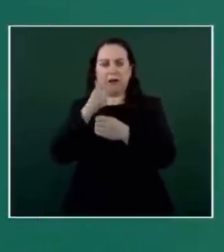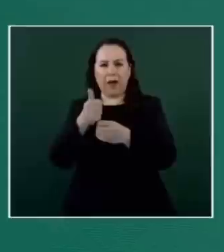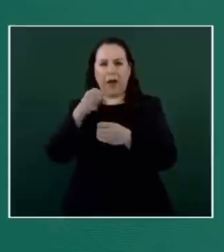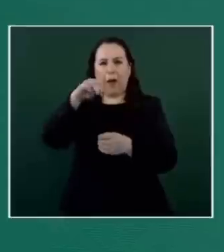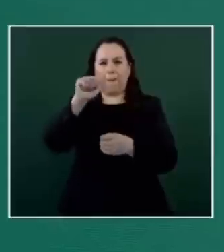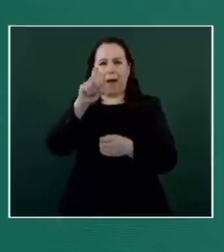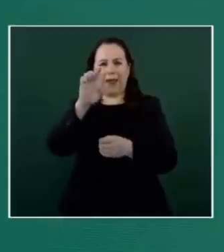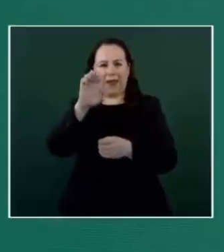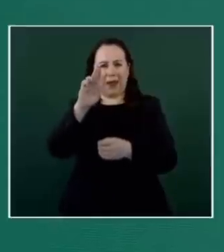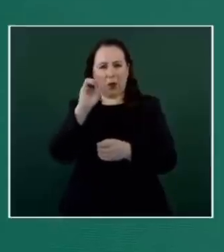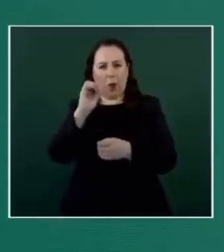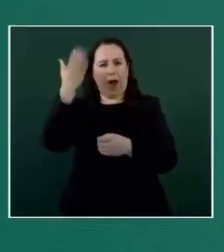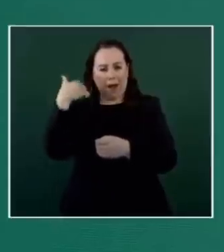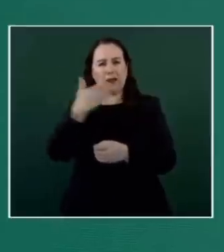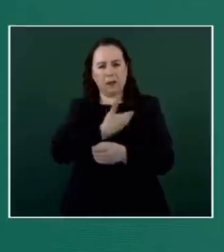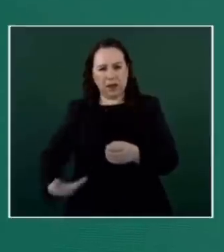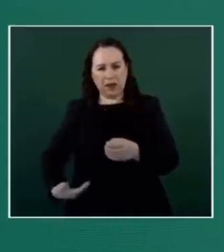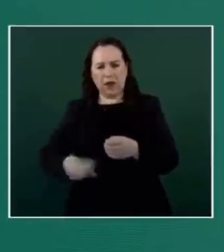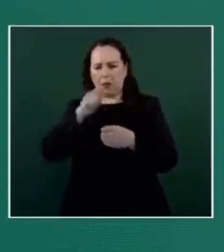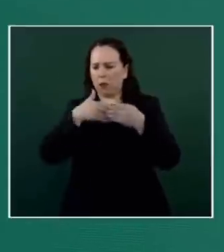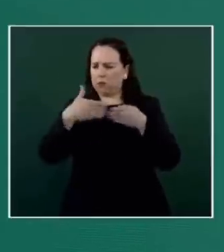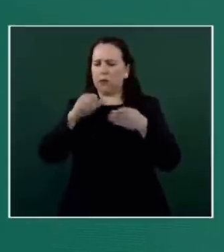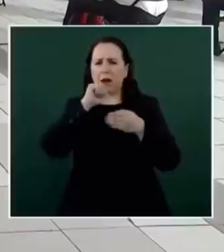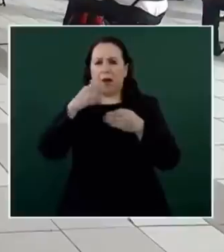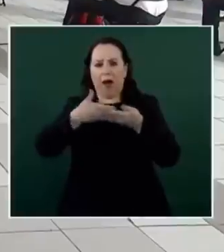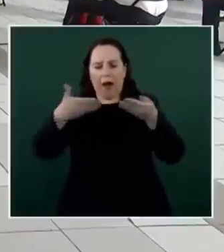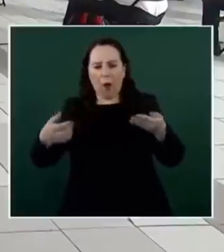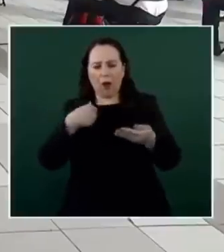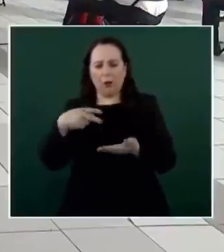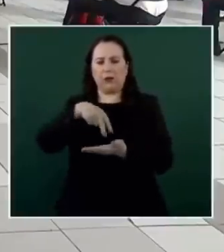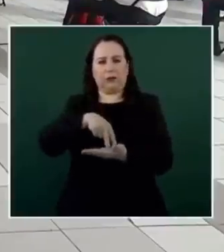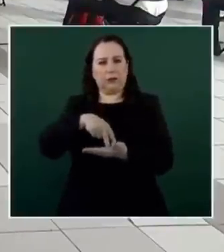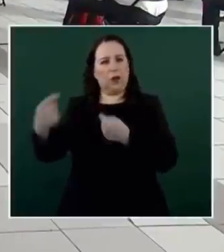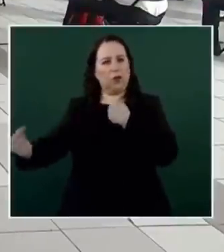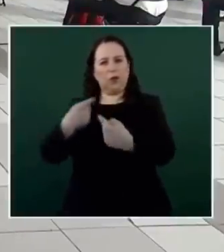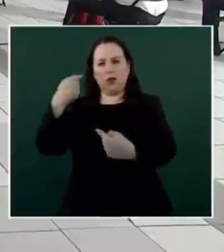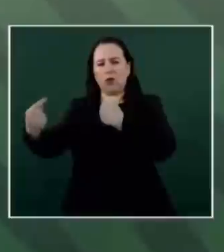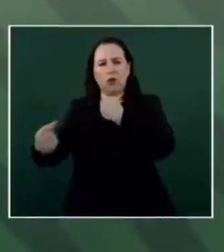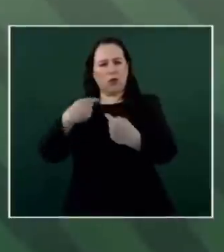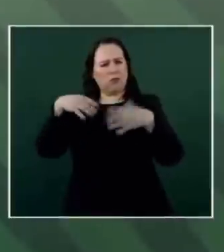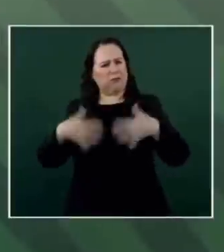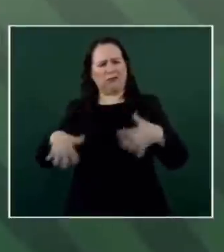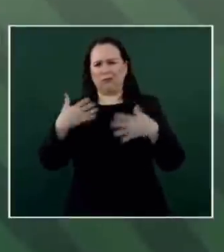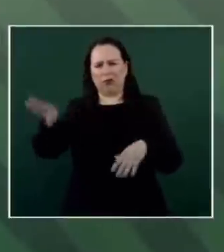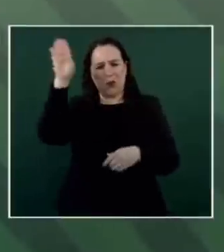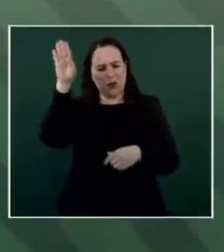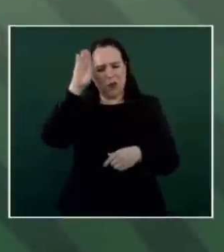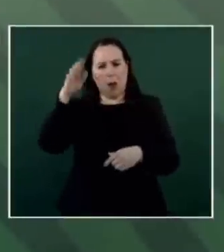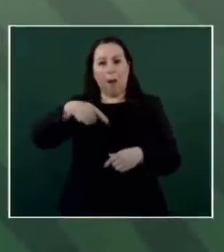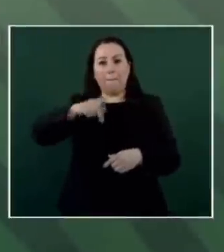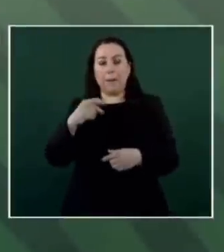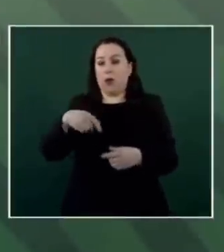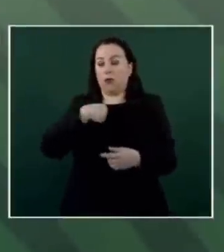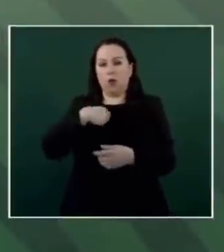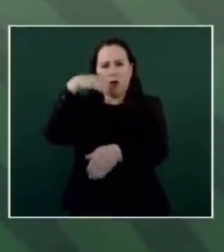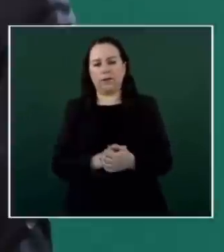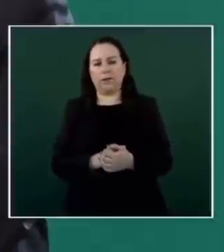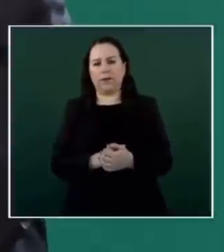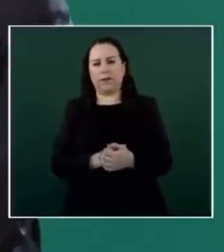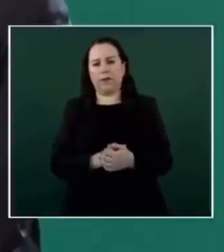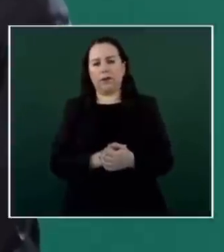presidente Madero no se insultaba tanto a un presidente como ahora. Y no hay represalias, para nadie.